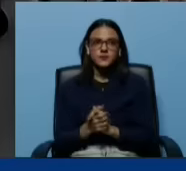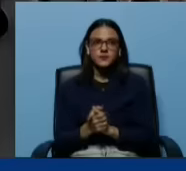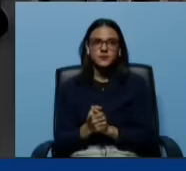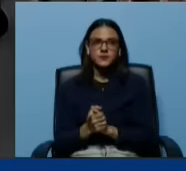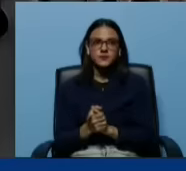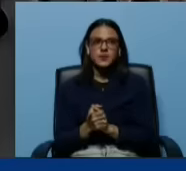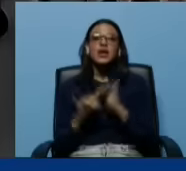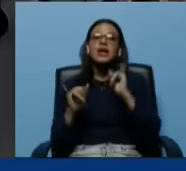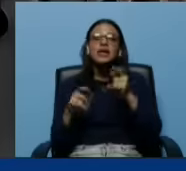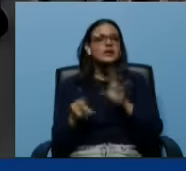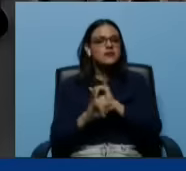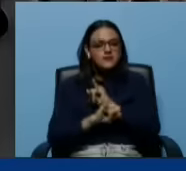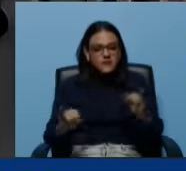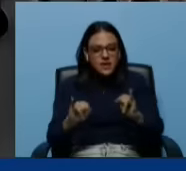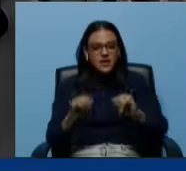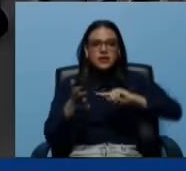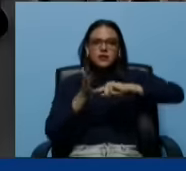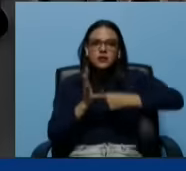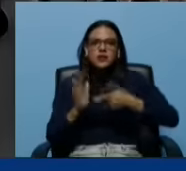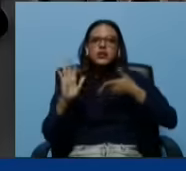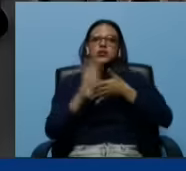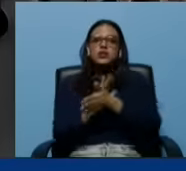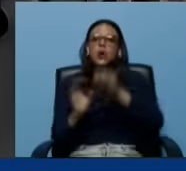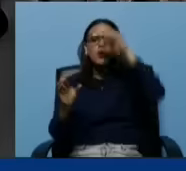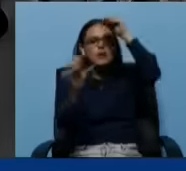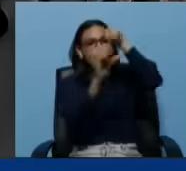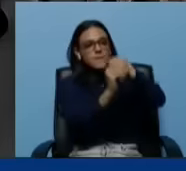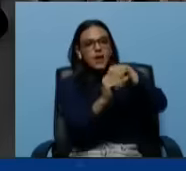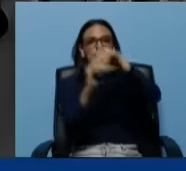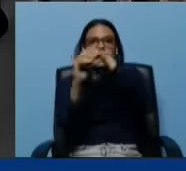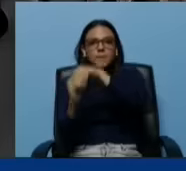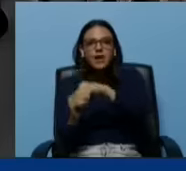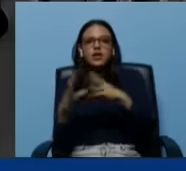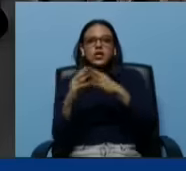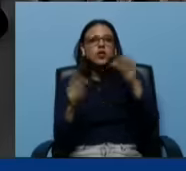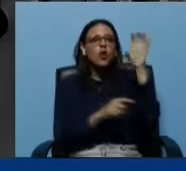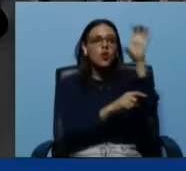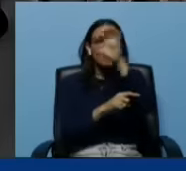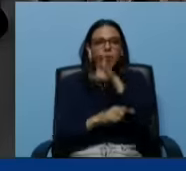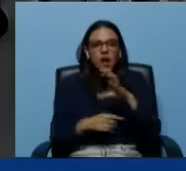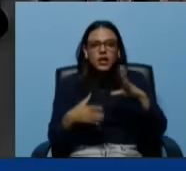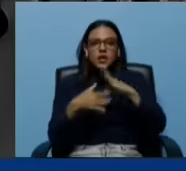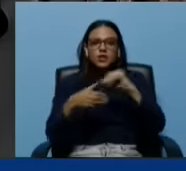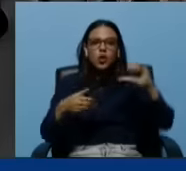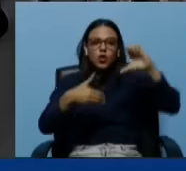Y que cese la subversión a los países de este hemisferio,